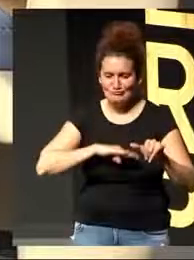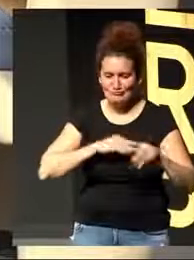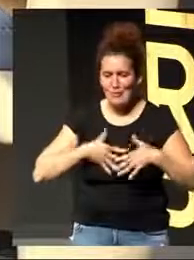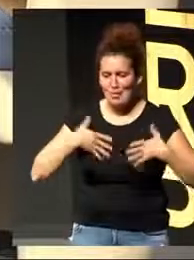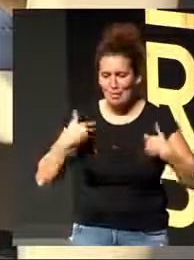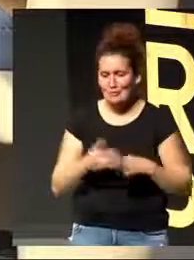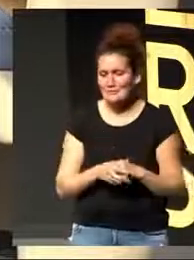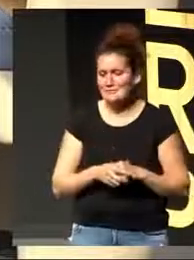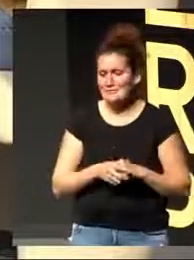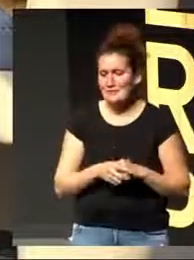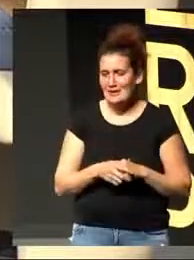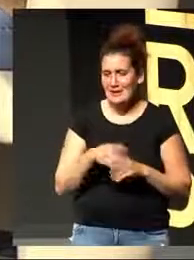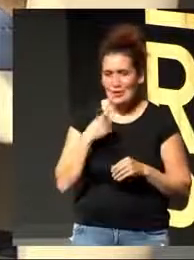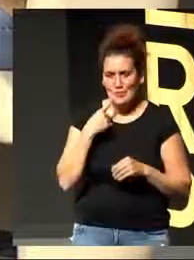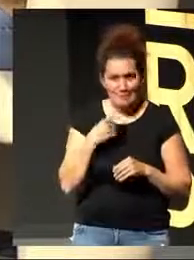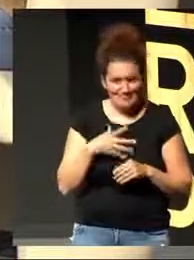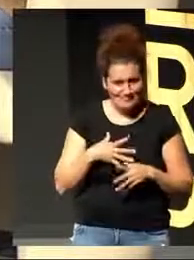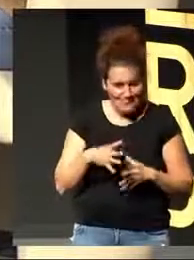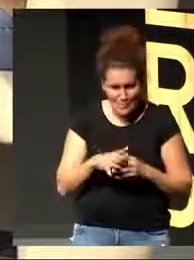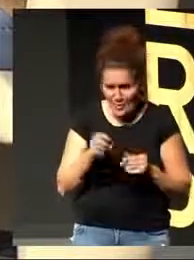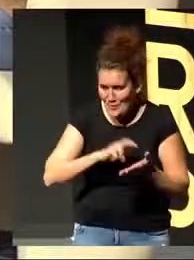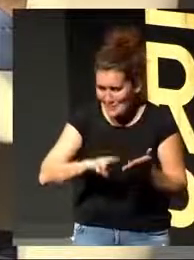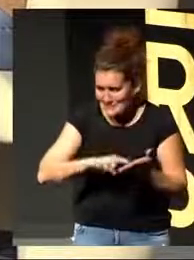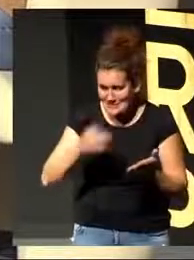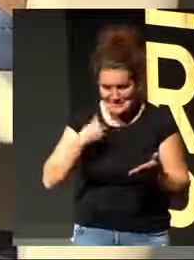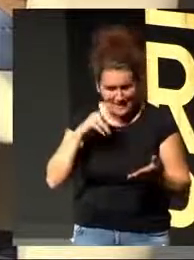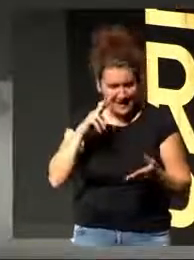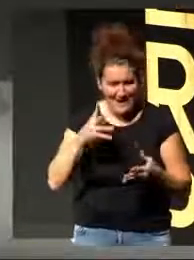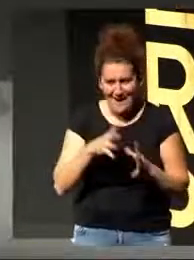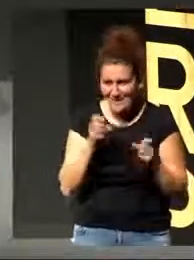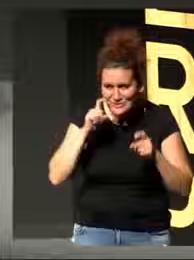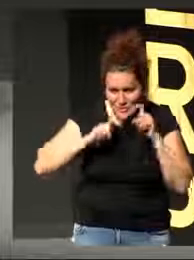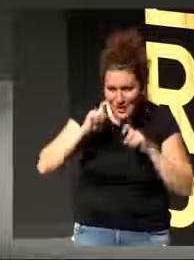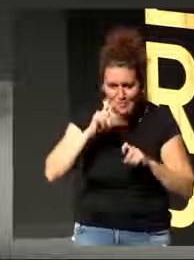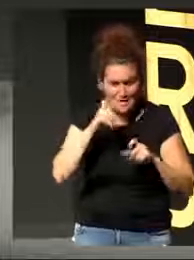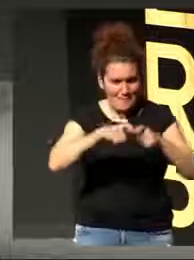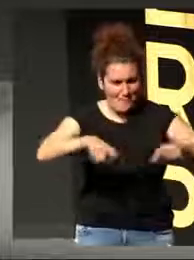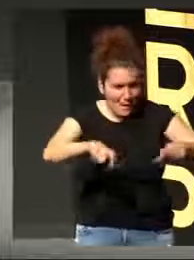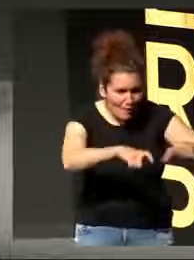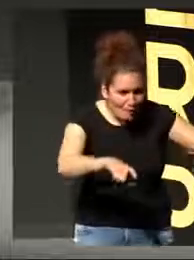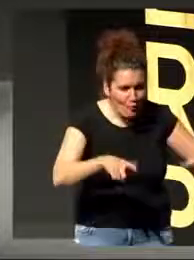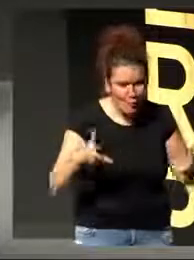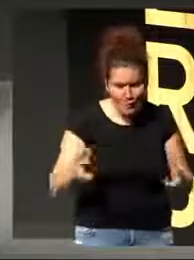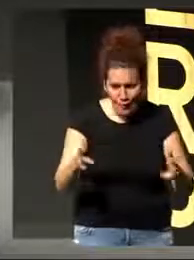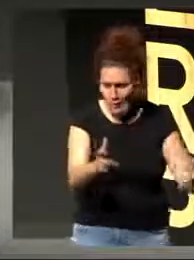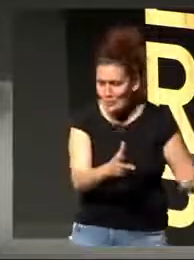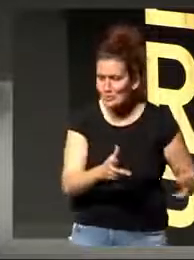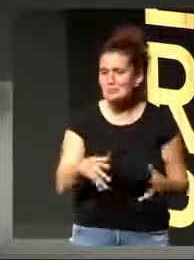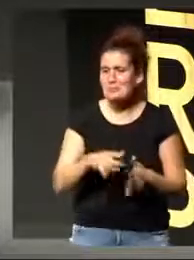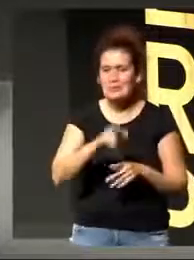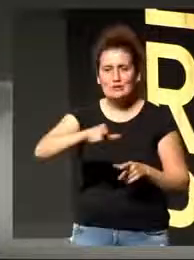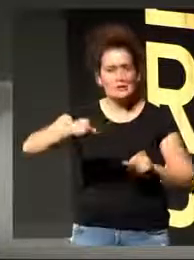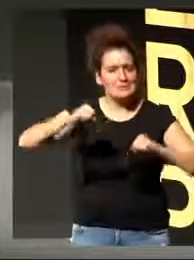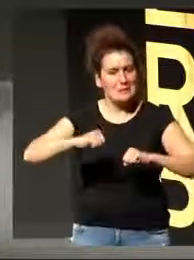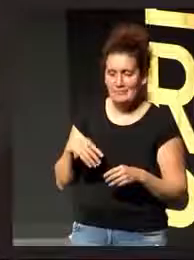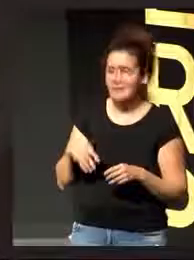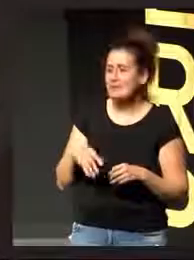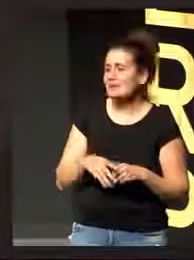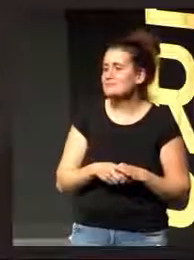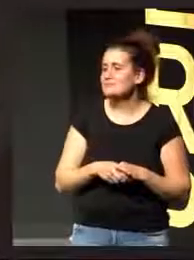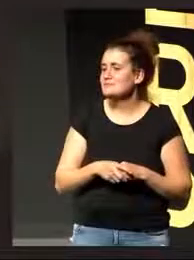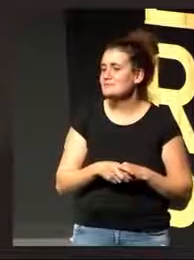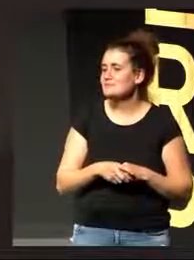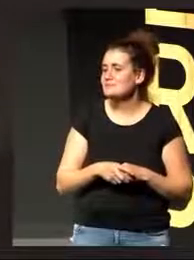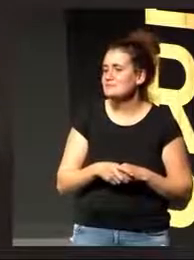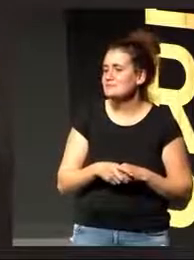sí, me daban ganas de llorar, porque decía, es que ya está hecho. Los bancos para que se sentaran un poco pues las personas mayores al sol. Pues